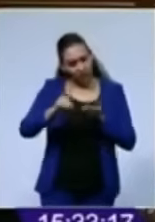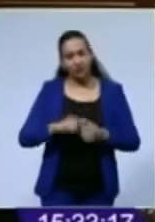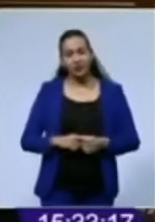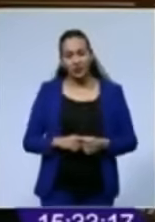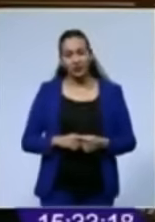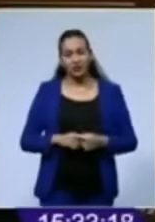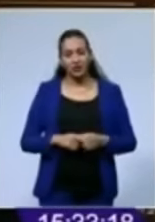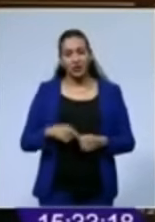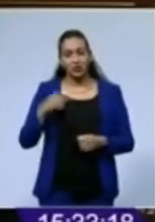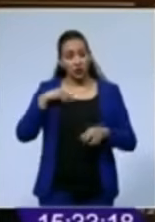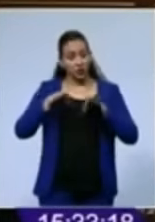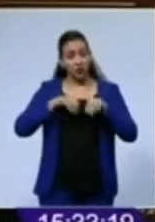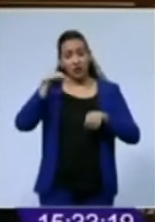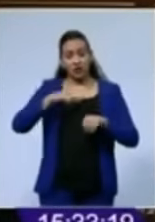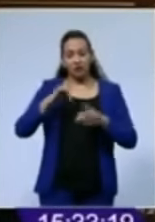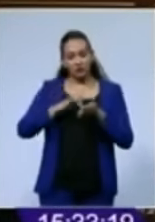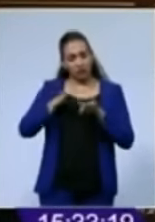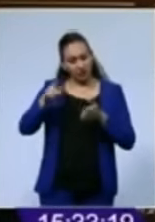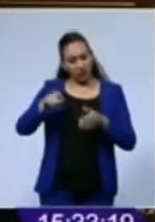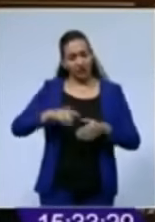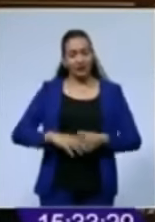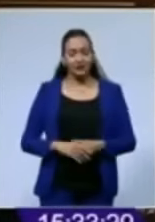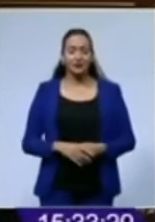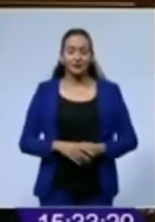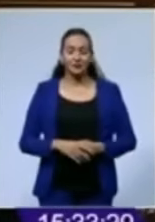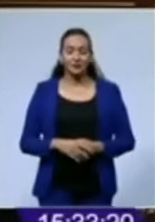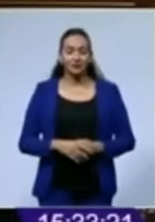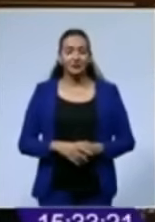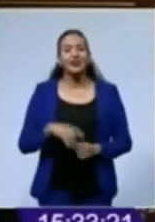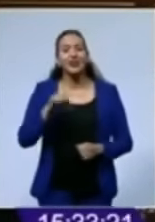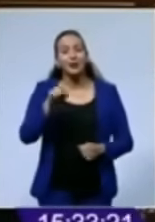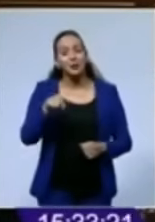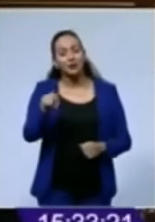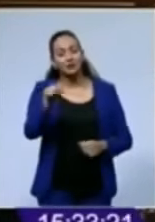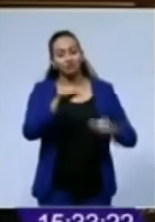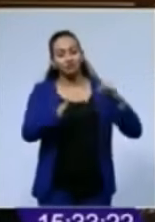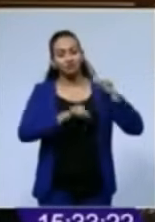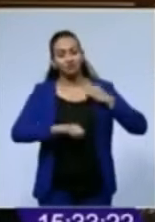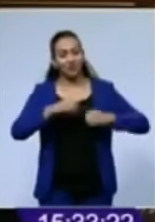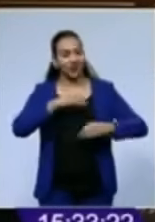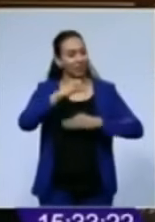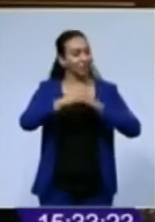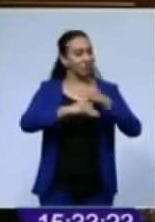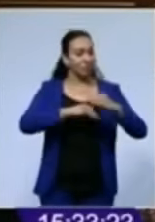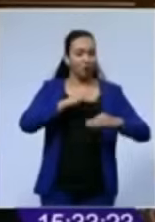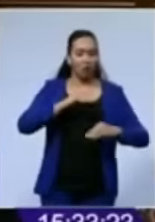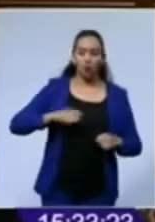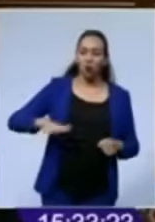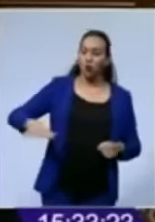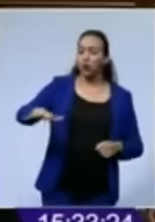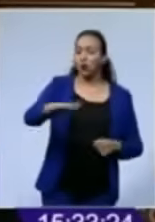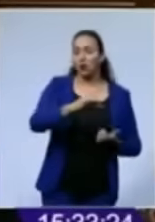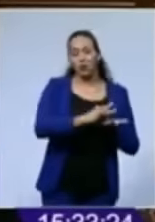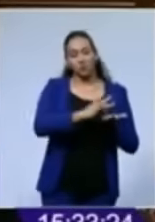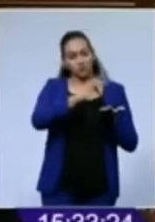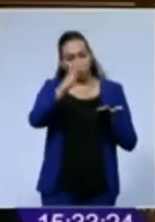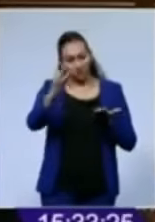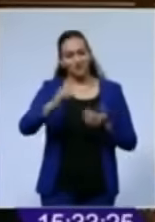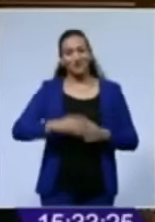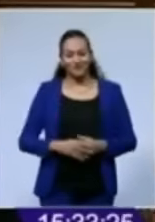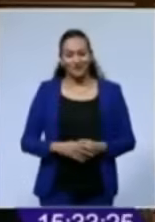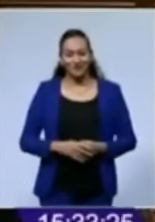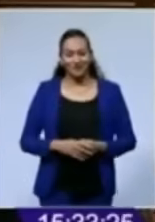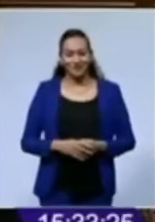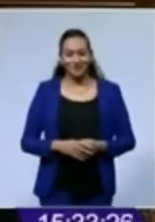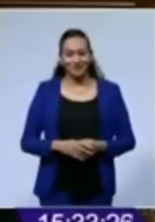década de los 80 fue juez y ya después magistrado Simon esto de familia humilde y que nunca ha sido